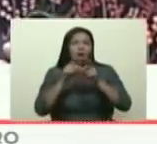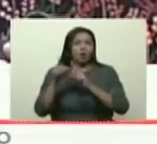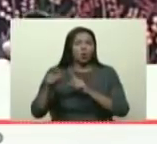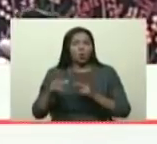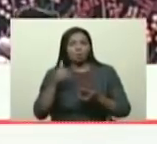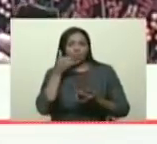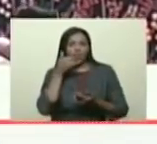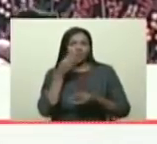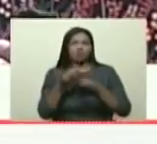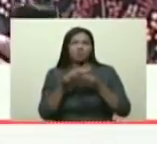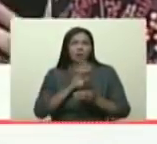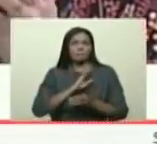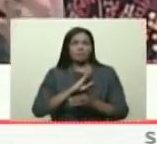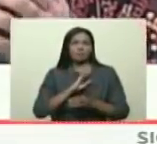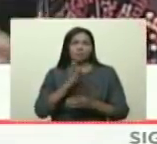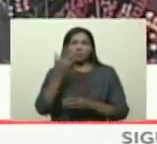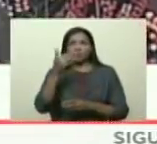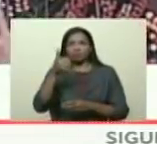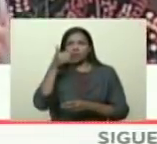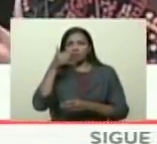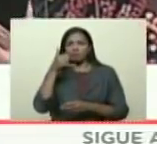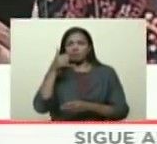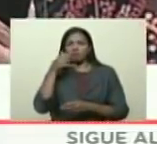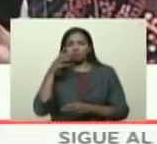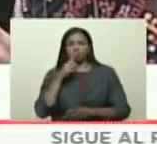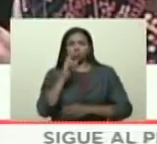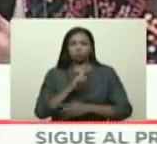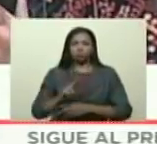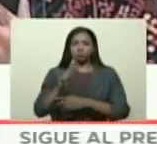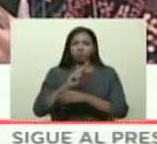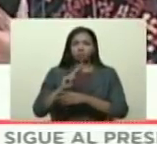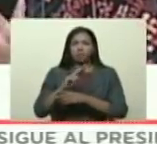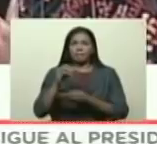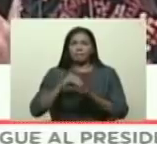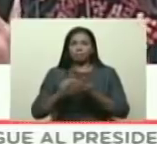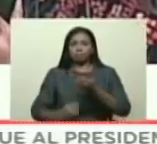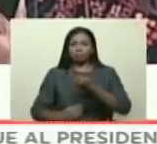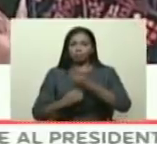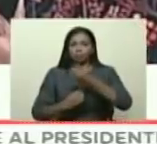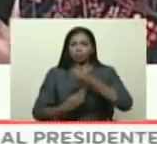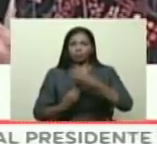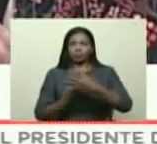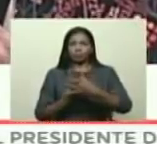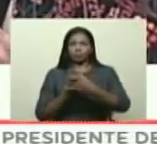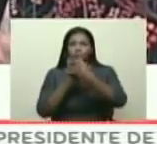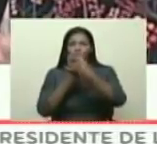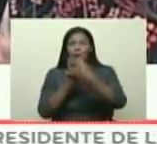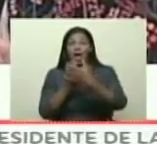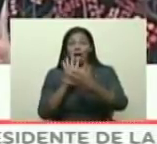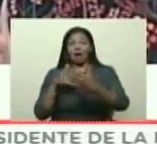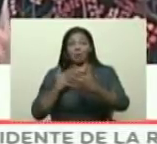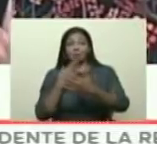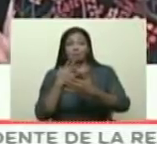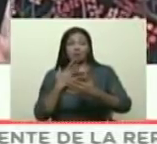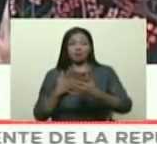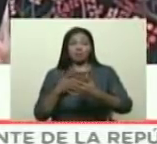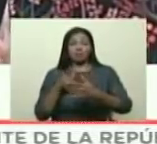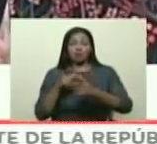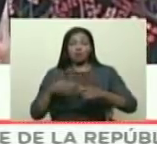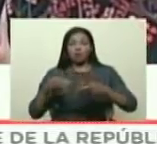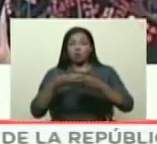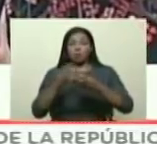con este mismo teléfono que tengo en mi mano. Creamos un estabilizador con tubos PVC. Cabe destacar que en el